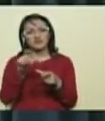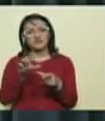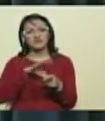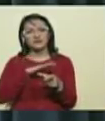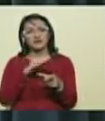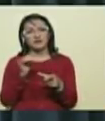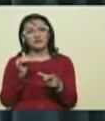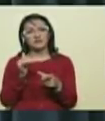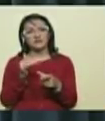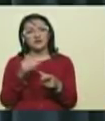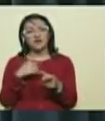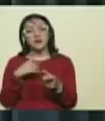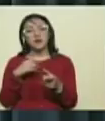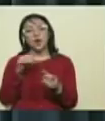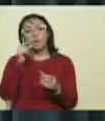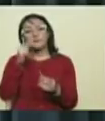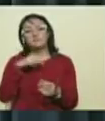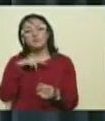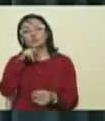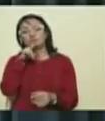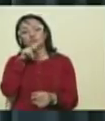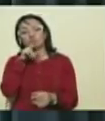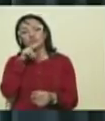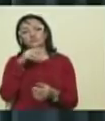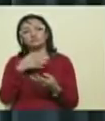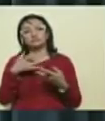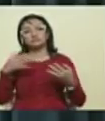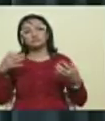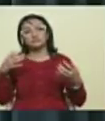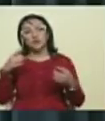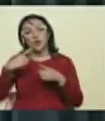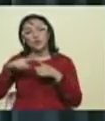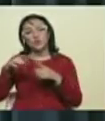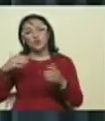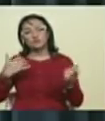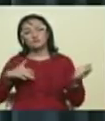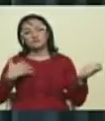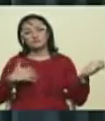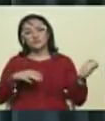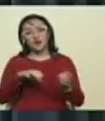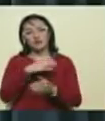viva voz recitando este poema, y Carlos Puebla cantando una canción que ya se ha hecho famosa,